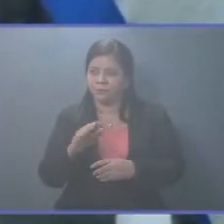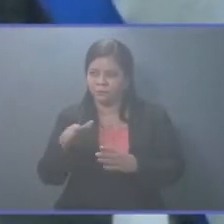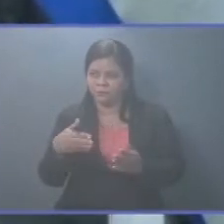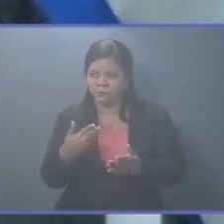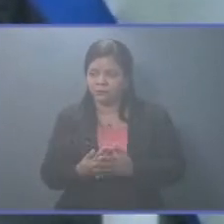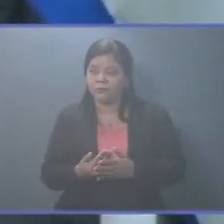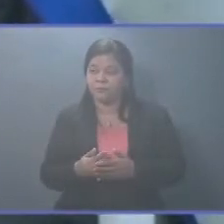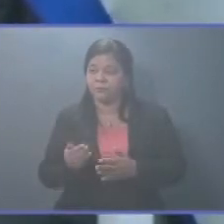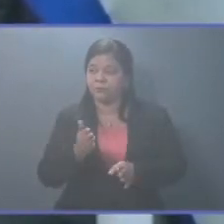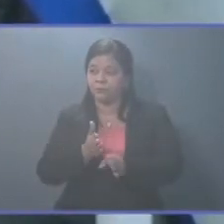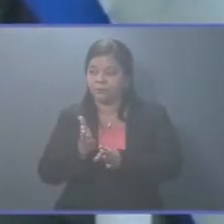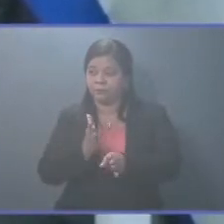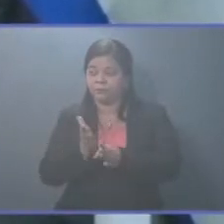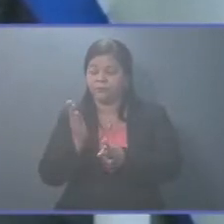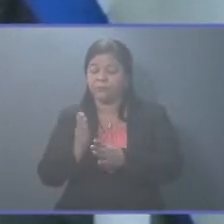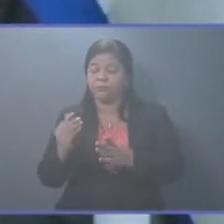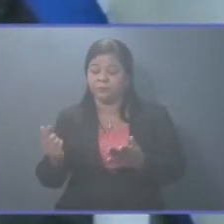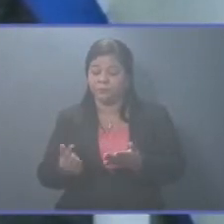de inmunología.